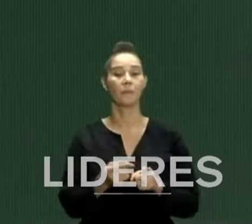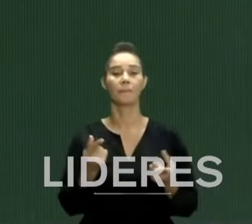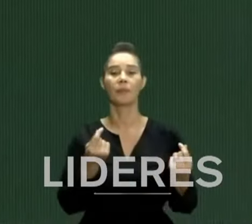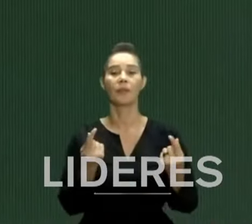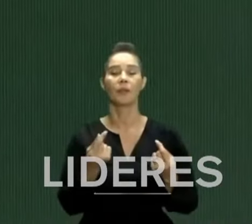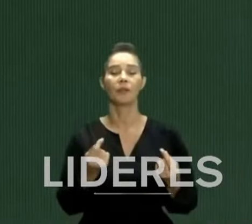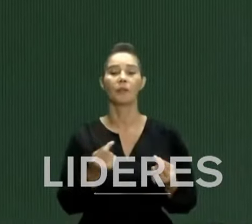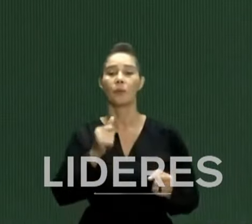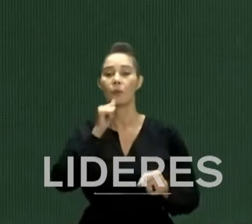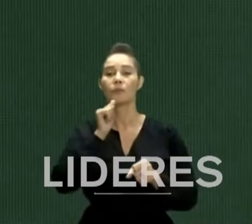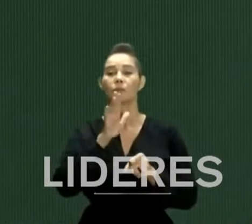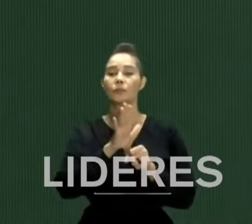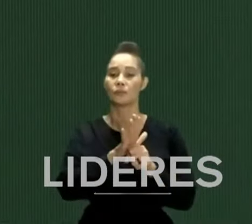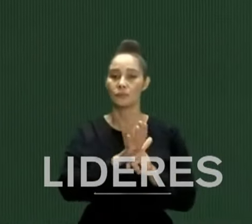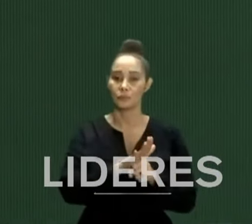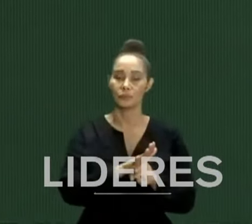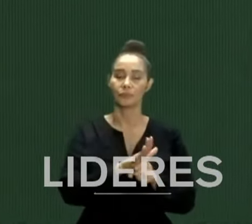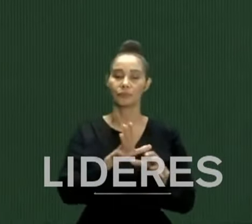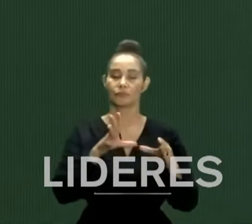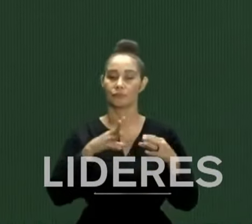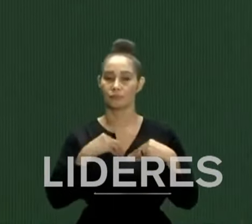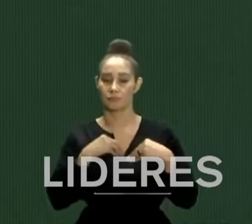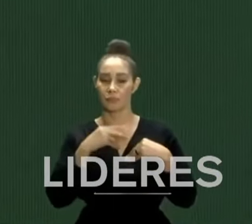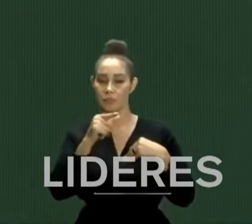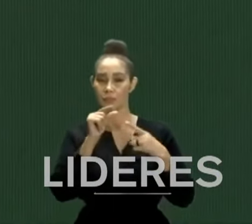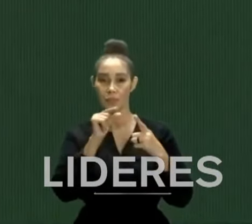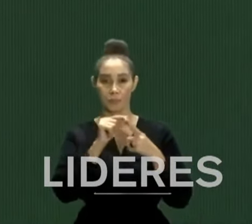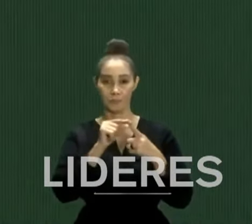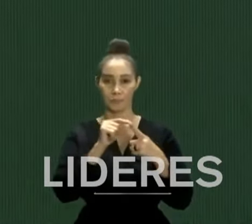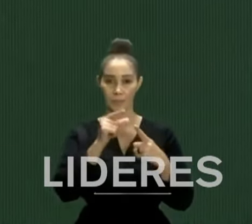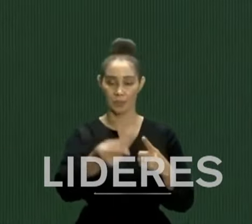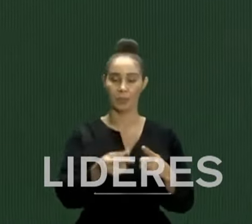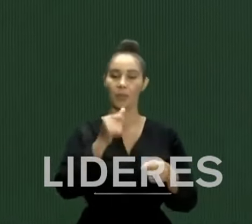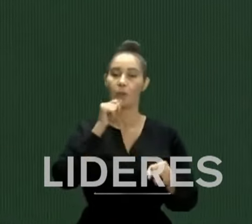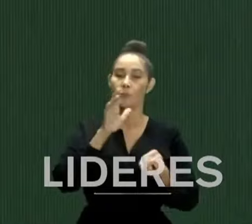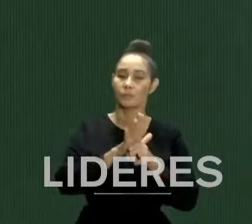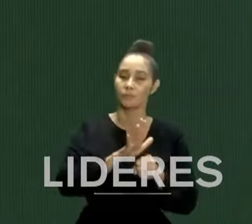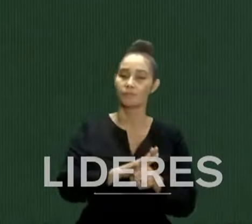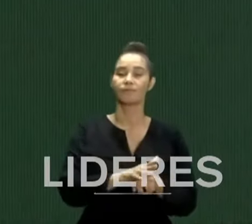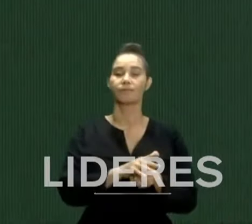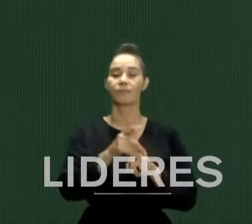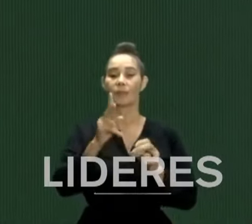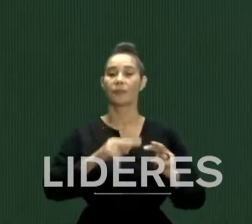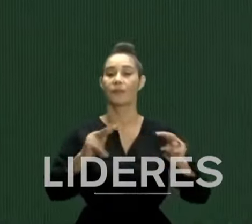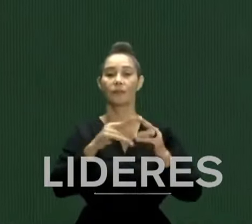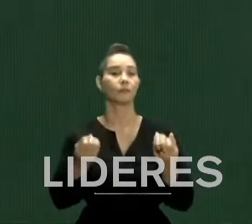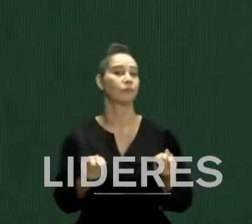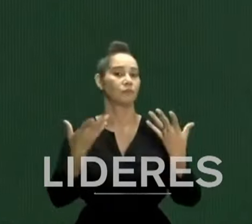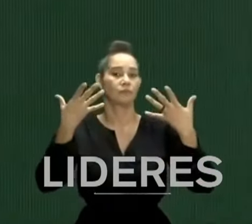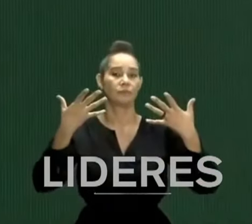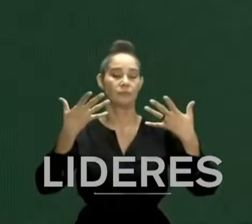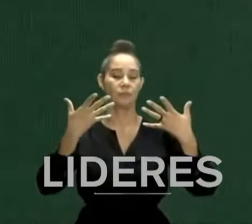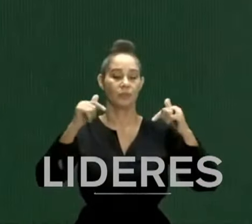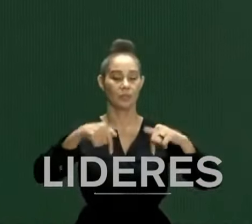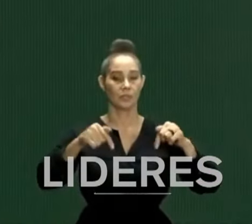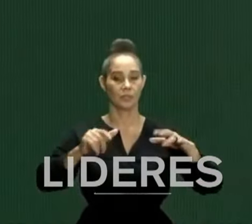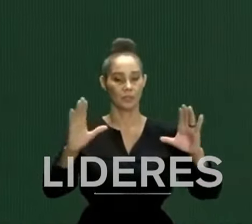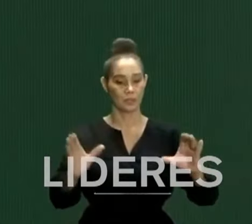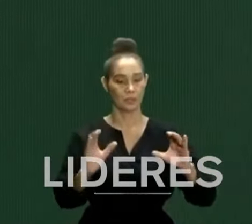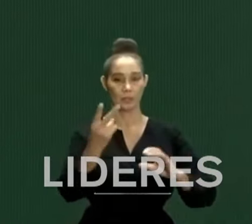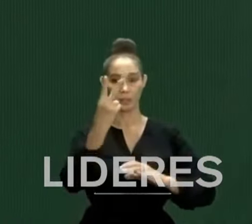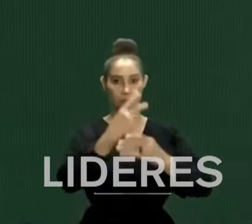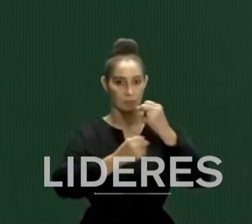asumiendo compromisos. Esa palabra comprometida que vale tanto y que aquí lo hicimos